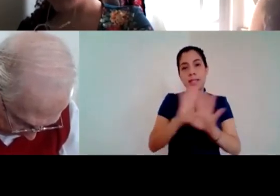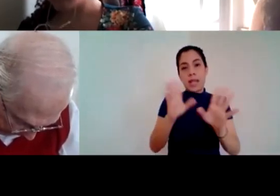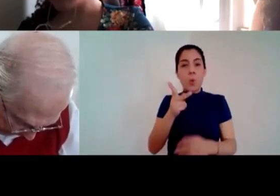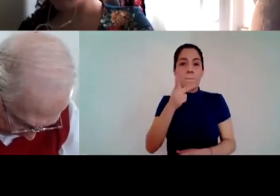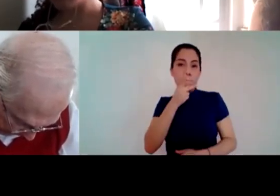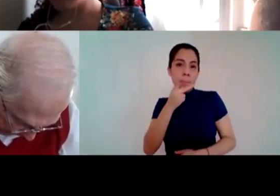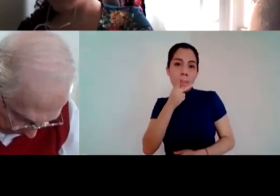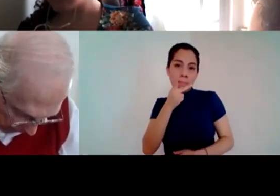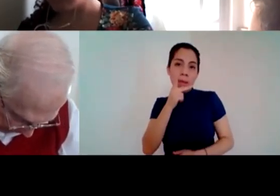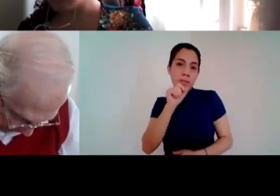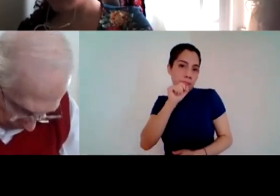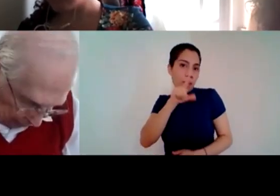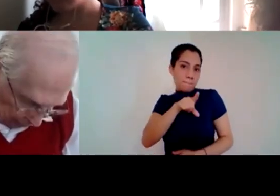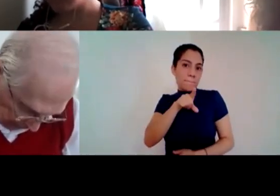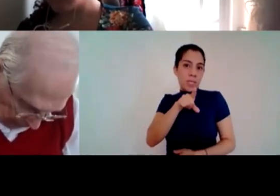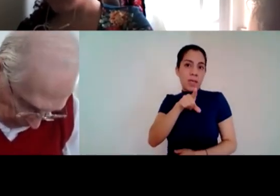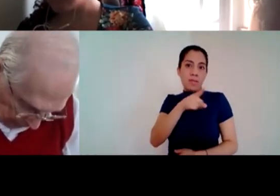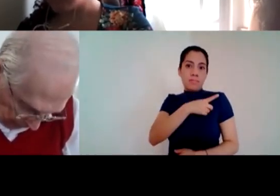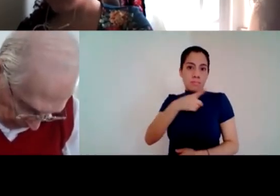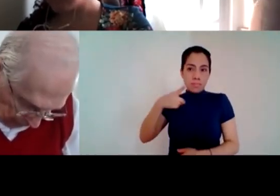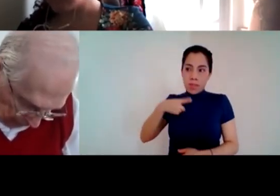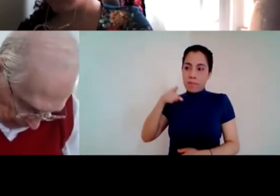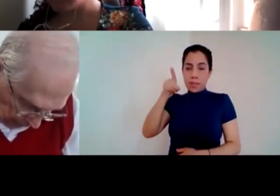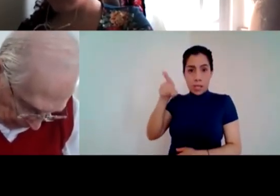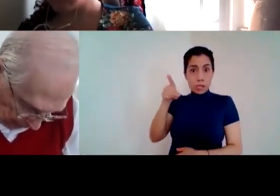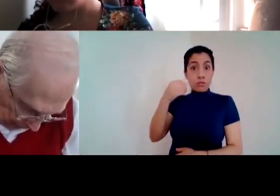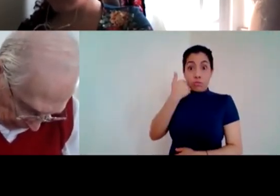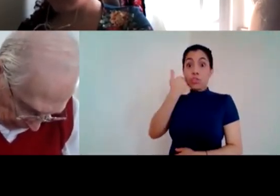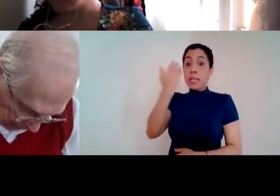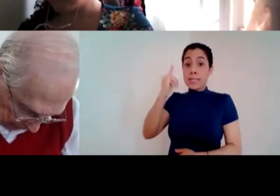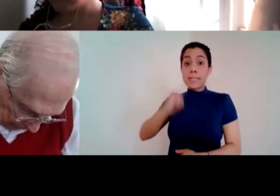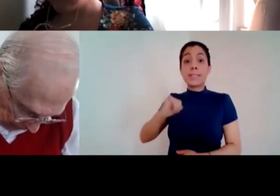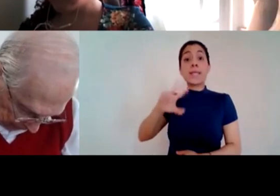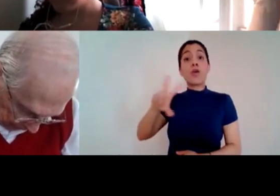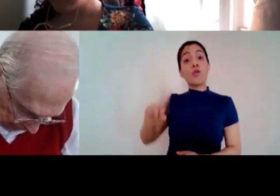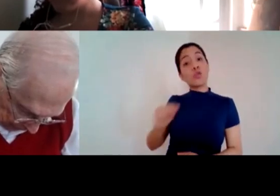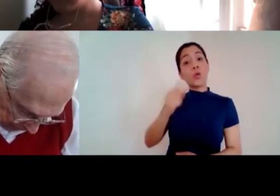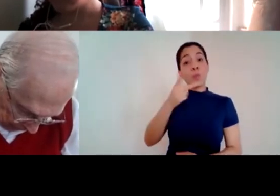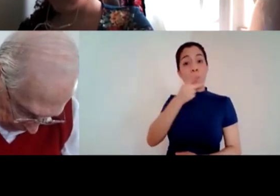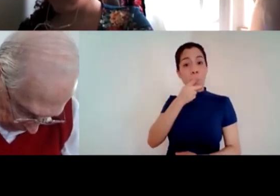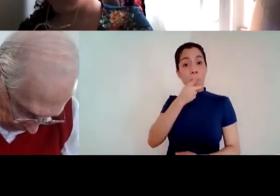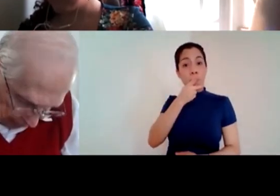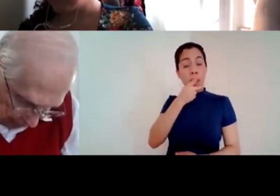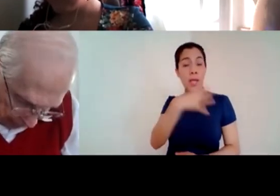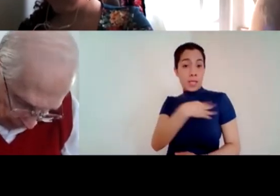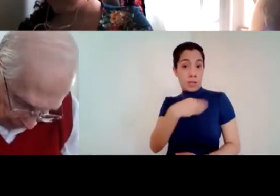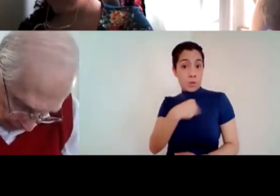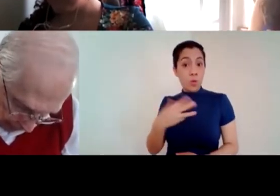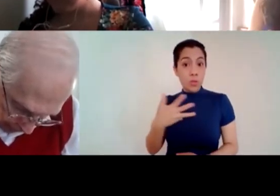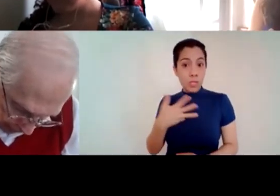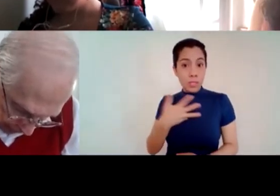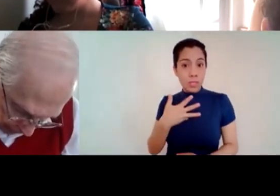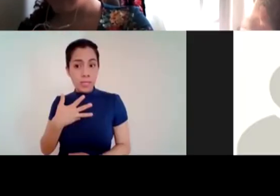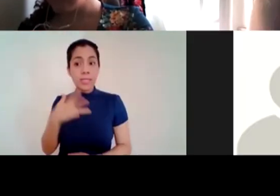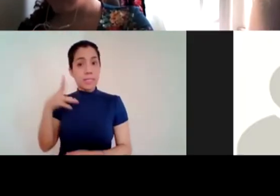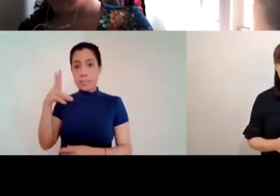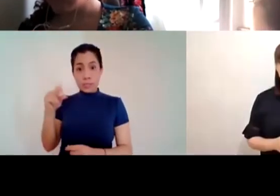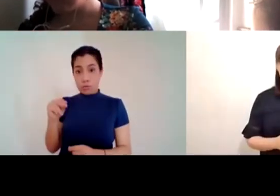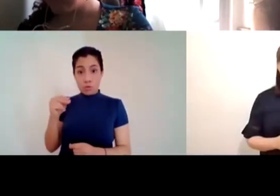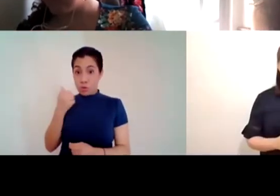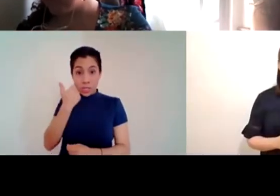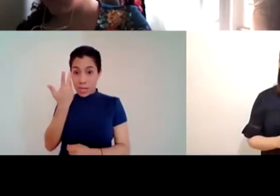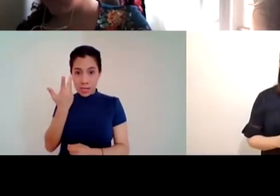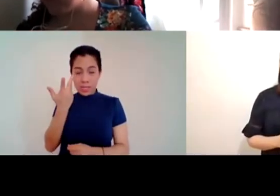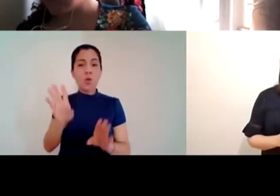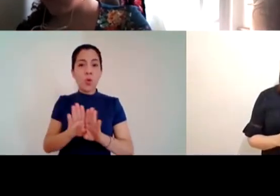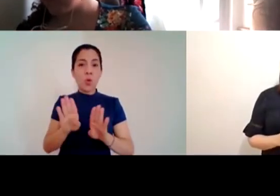padrísimo que reflexionen si quieren o no quieren ser padres y si no quieren ser padres que hagan lo procedente para no ser padres ¿sale? Es todo